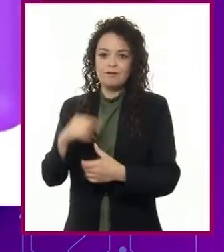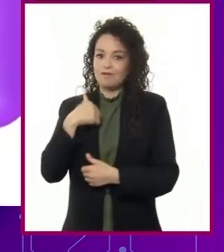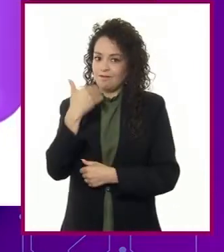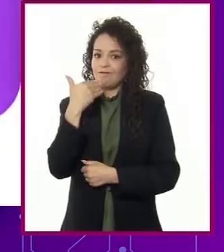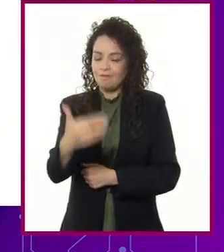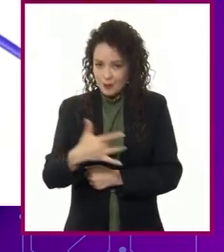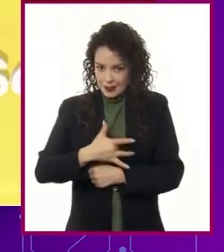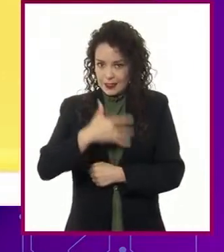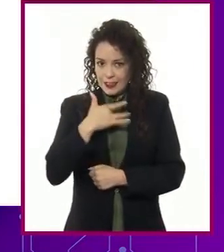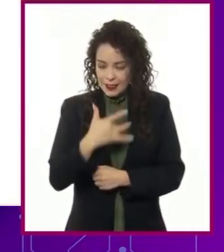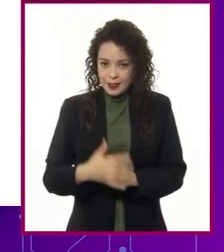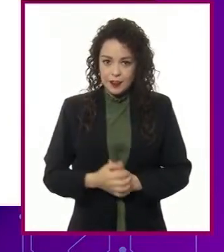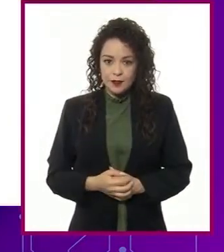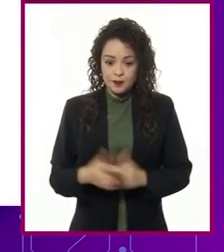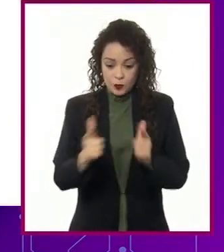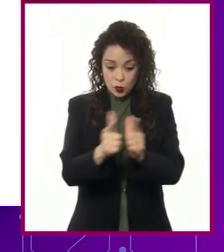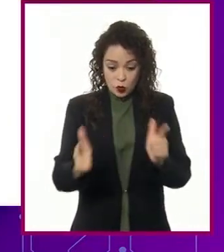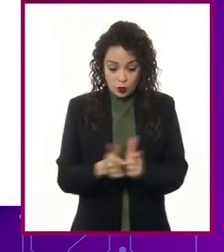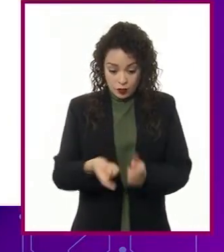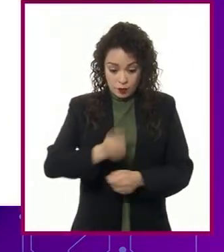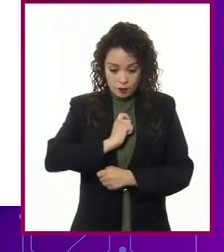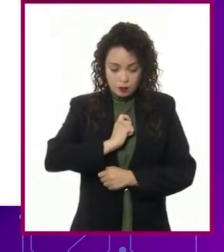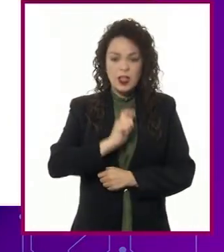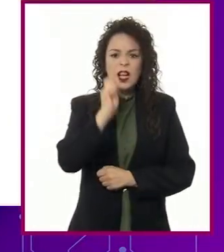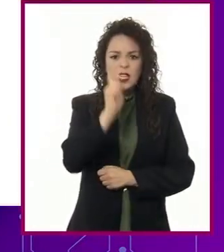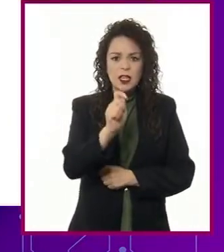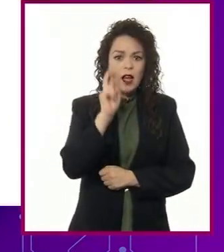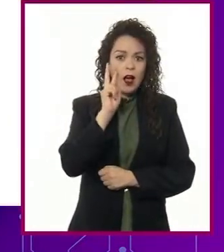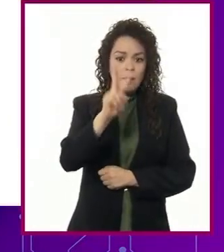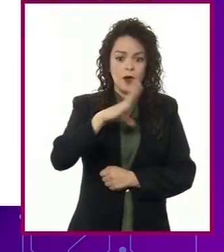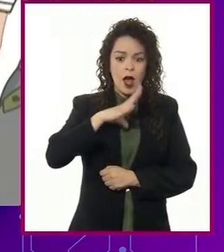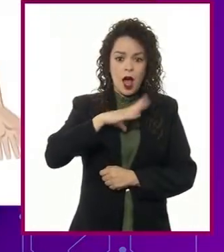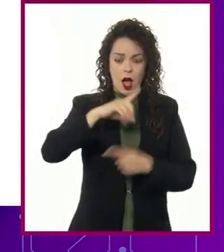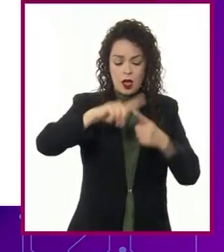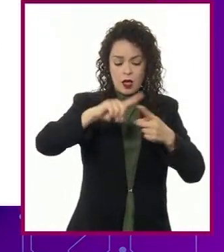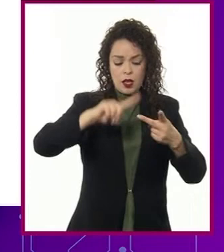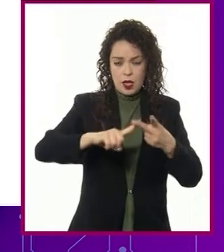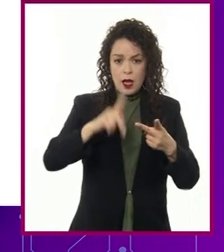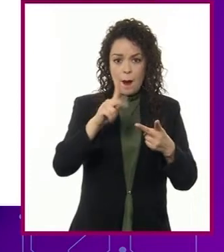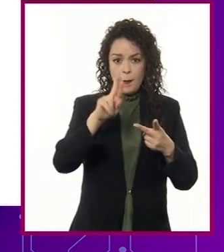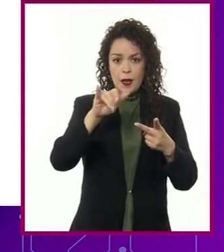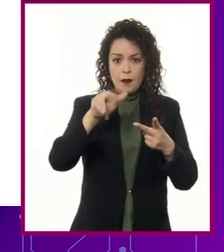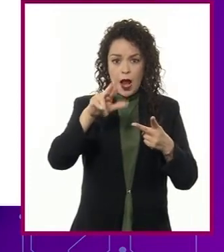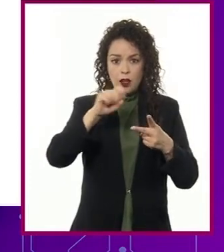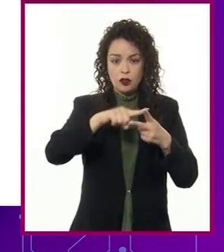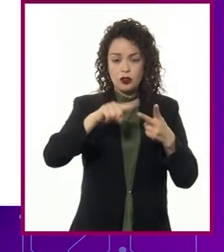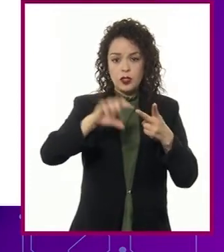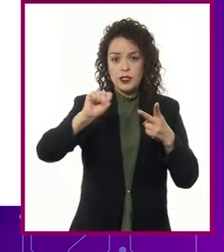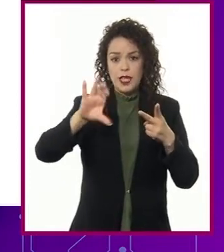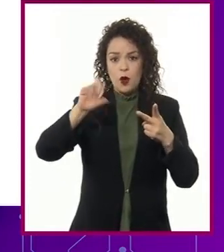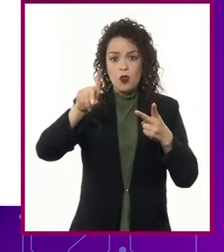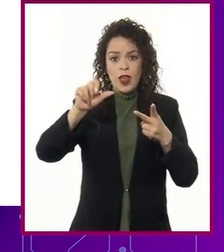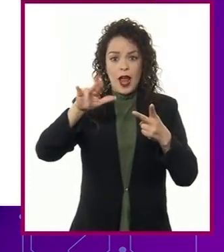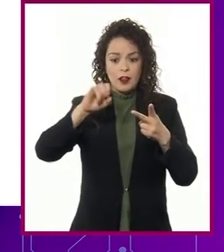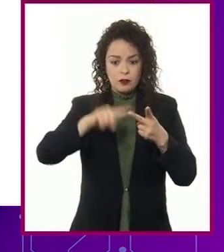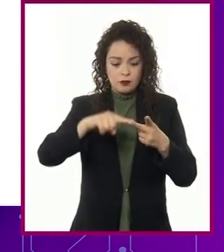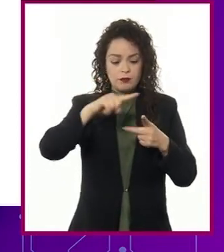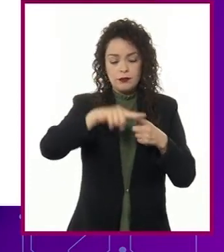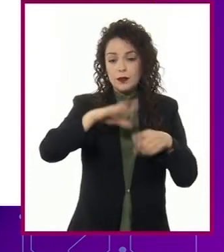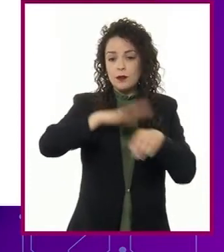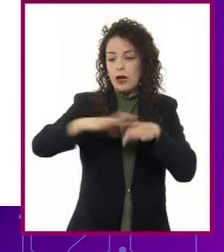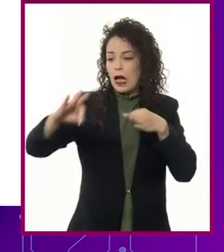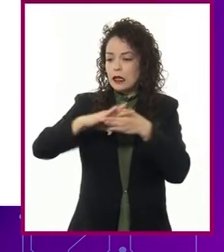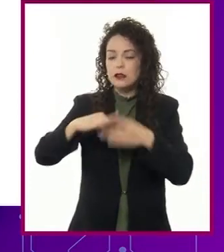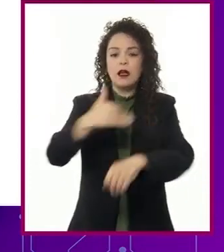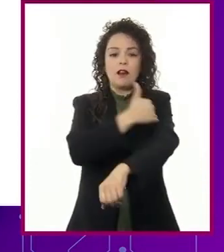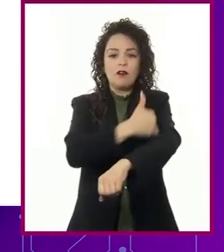Los grupos de pertenencia se clasifican en primarios y secundarios. Los primarios están integrados por las personas más cercanas, como la familia,